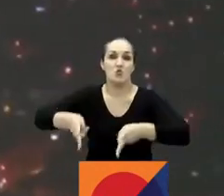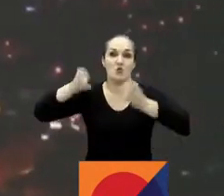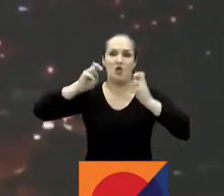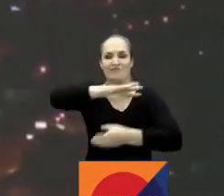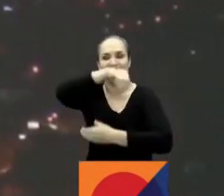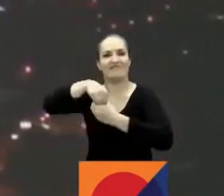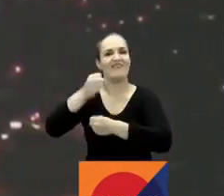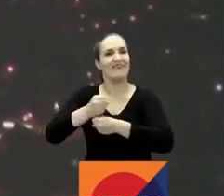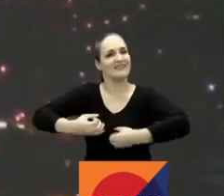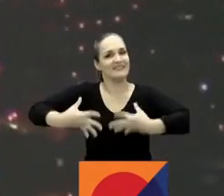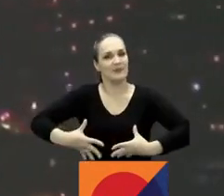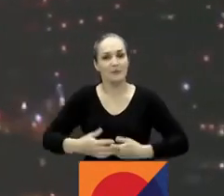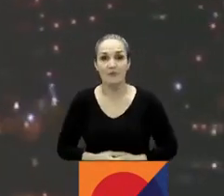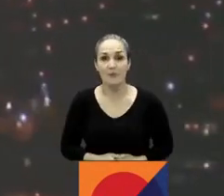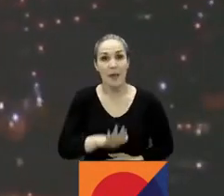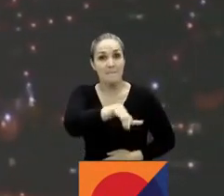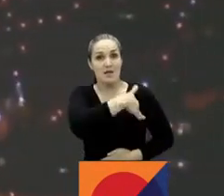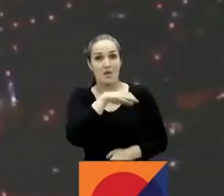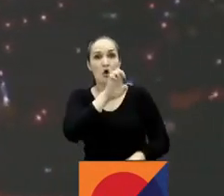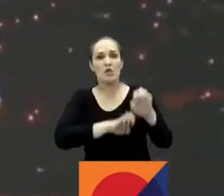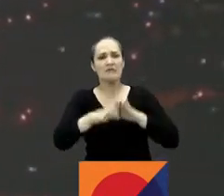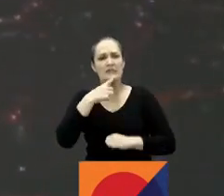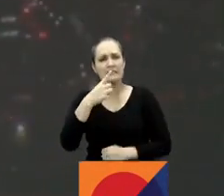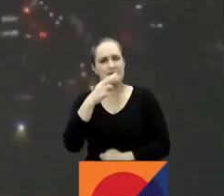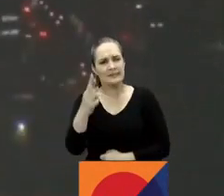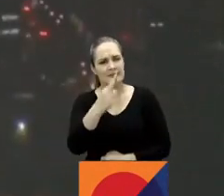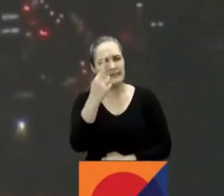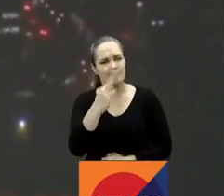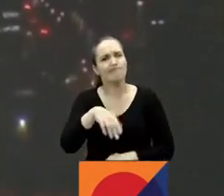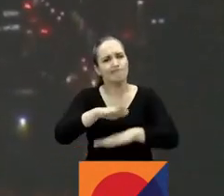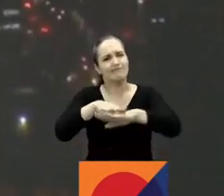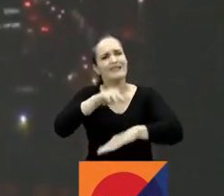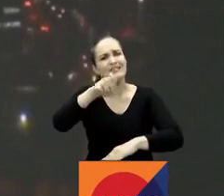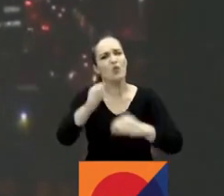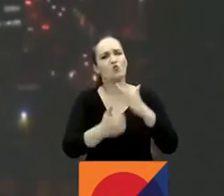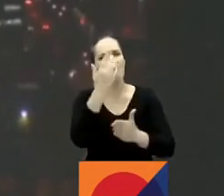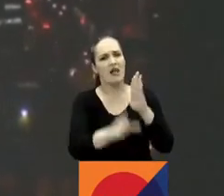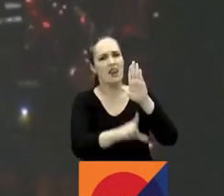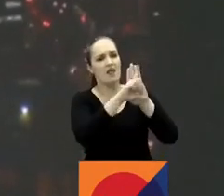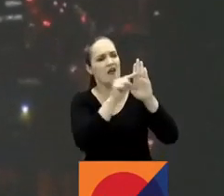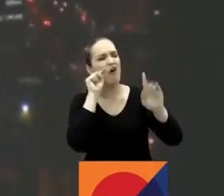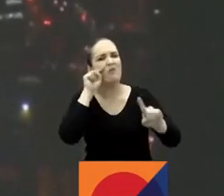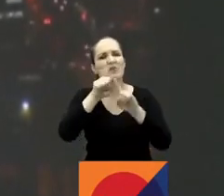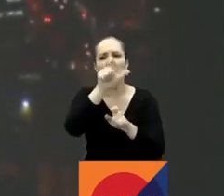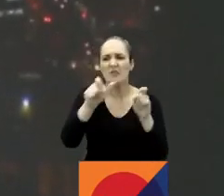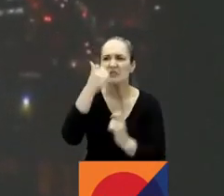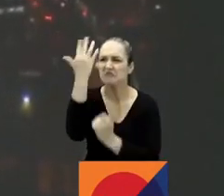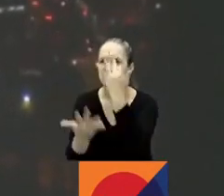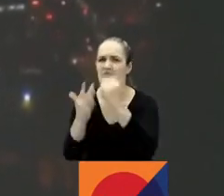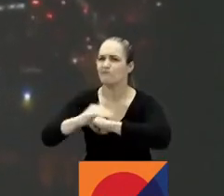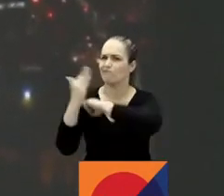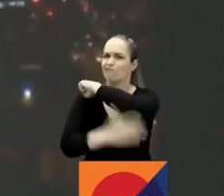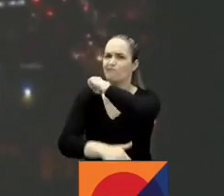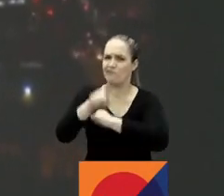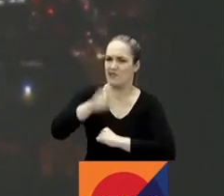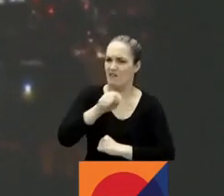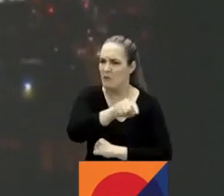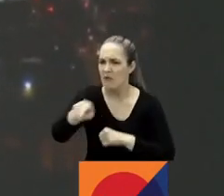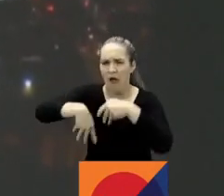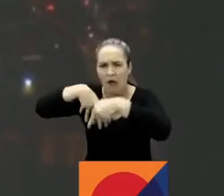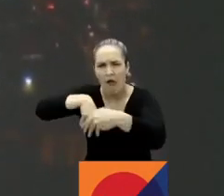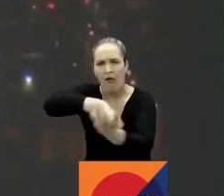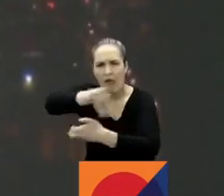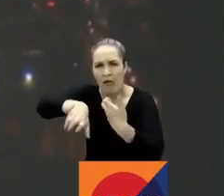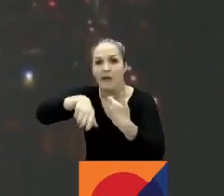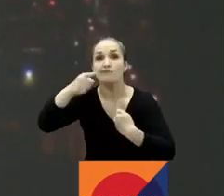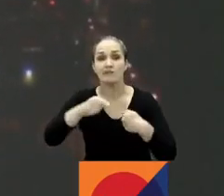El Ministerio de Defensa reiteró la necesidad de una ley antivandalismo en Colombia y aseguró que el proyecto será radicado y discutido en el Congreso de